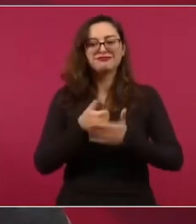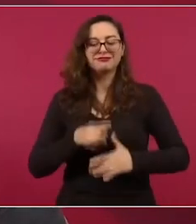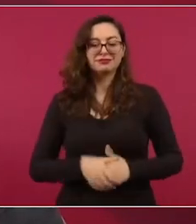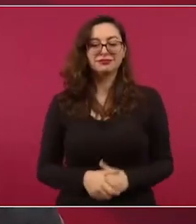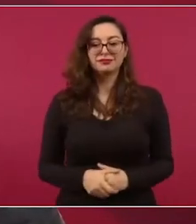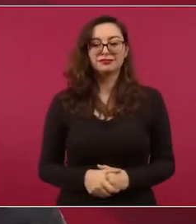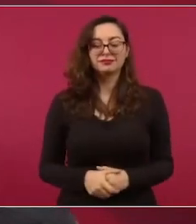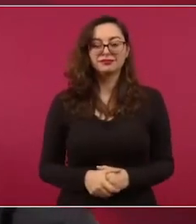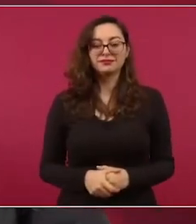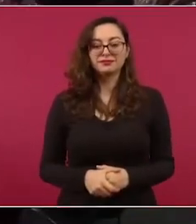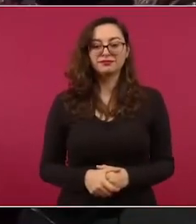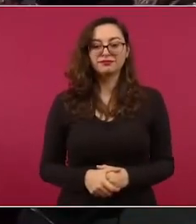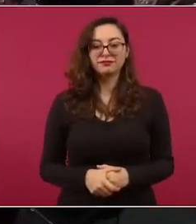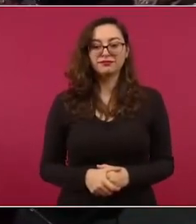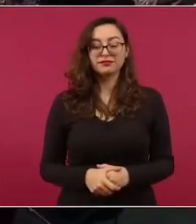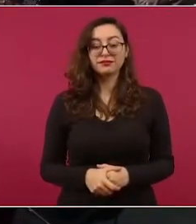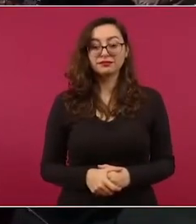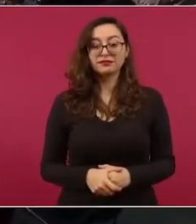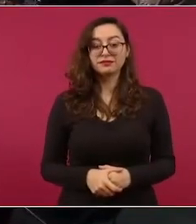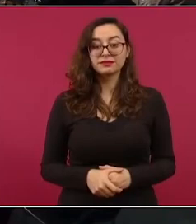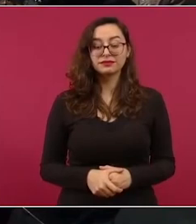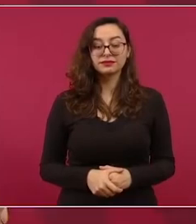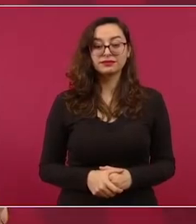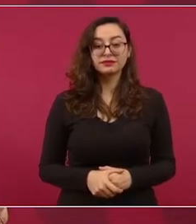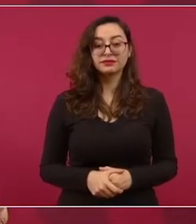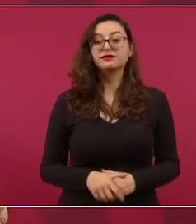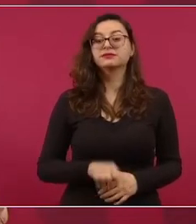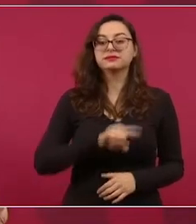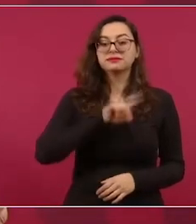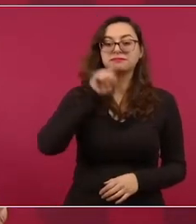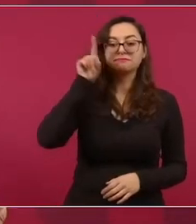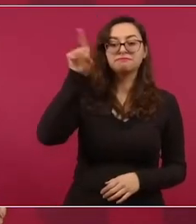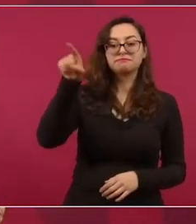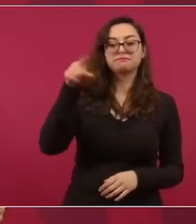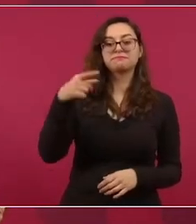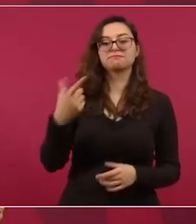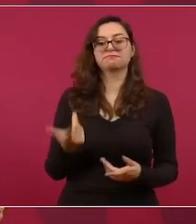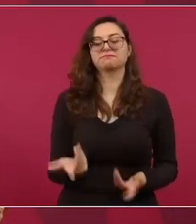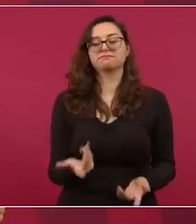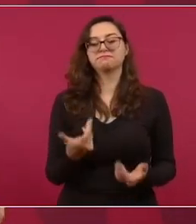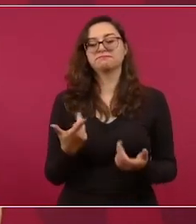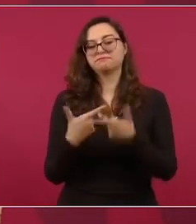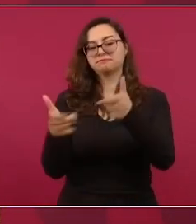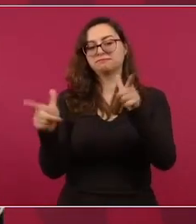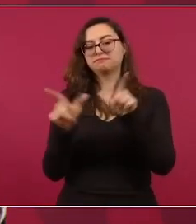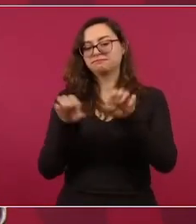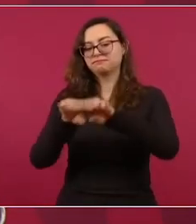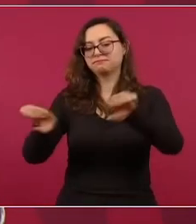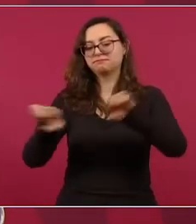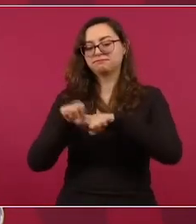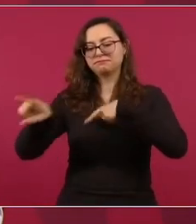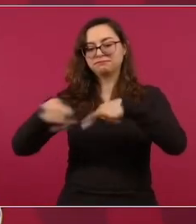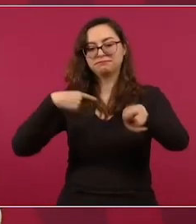nuestros representantes de la Selección Mexicana de Fútbol que